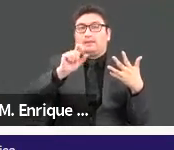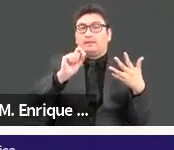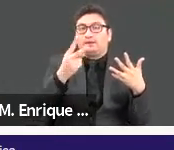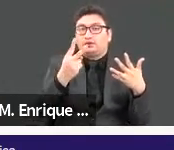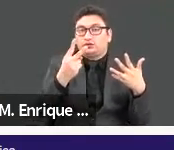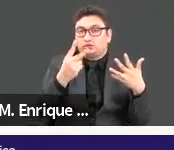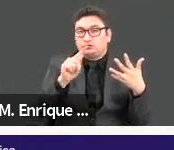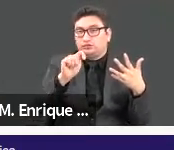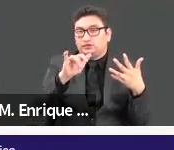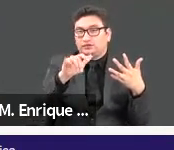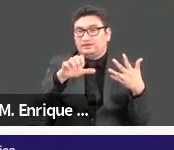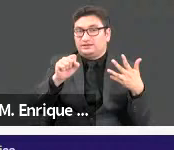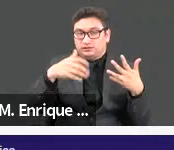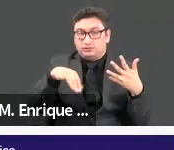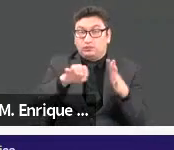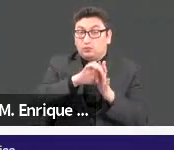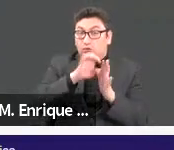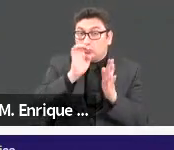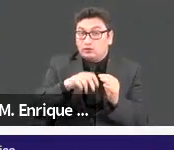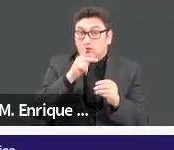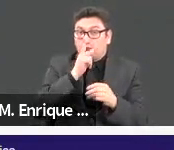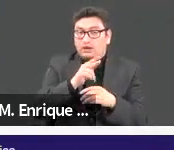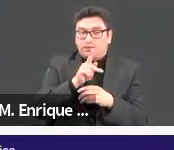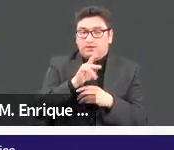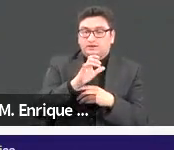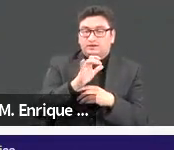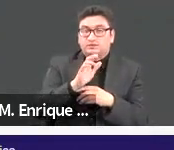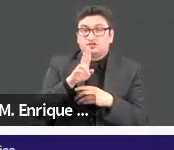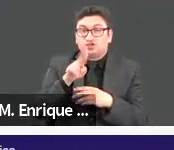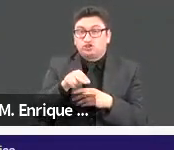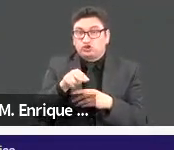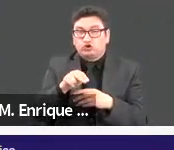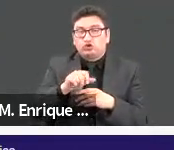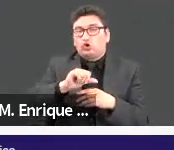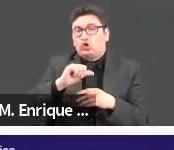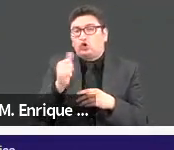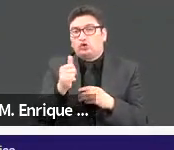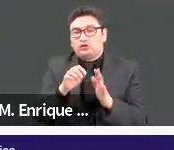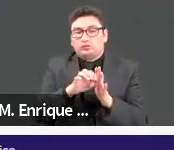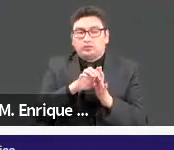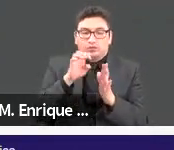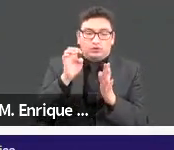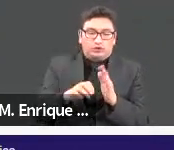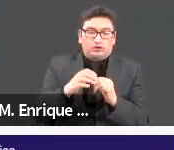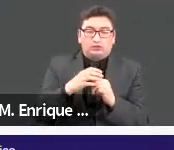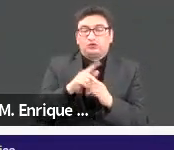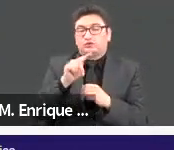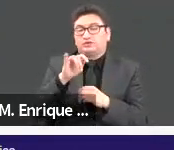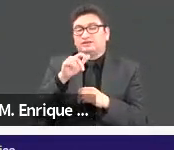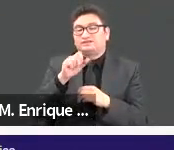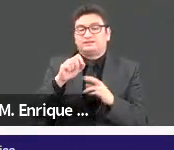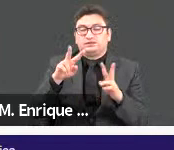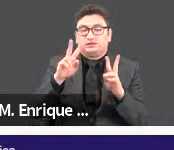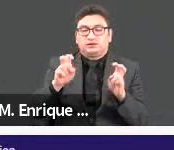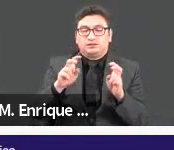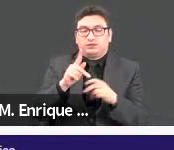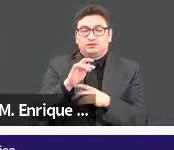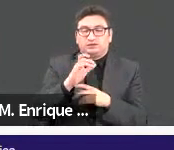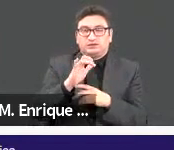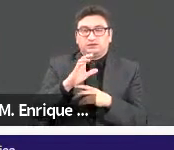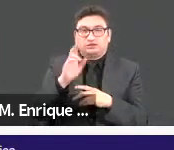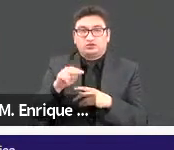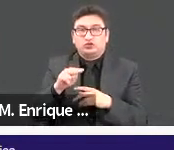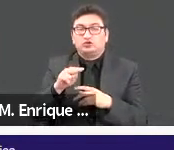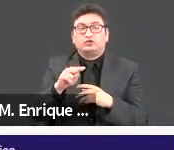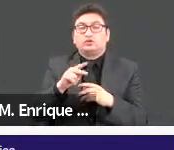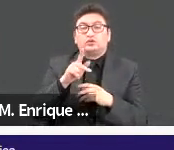si esta palabra prescripción tuviera alguna otra terminación, por ejemplo, si hubiera una tesis que habla no sobre prescripción en